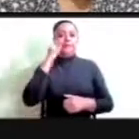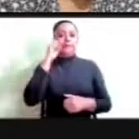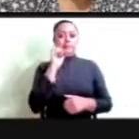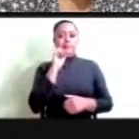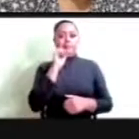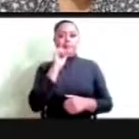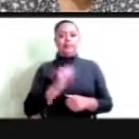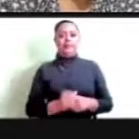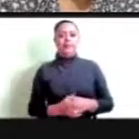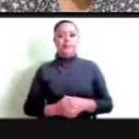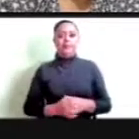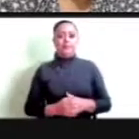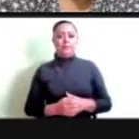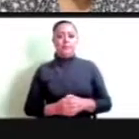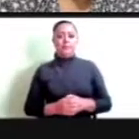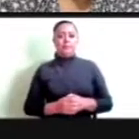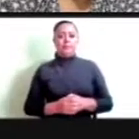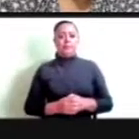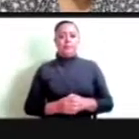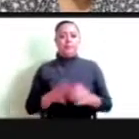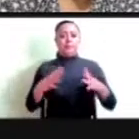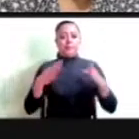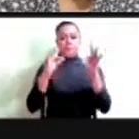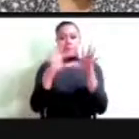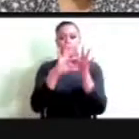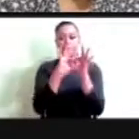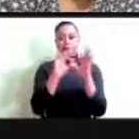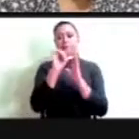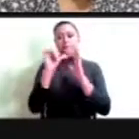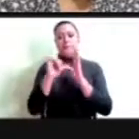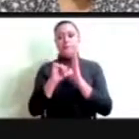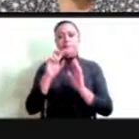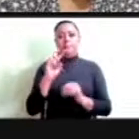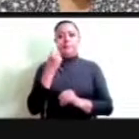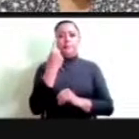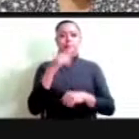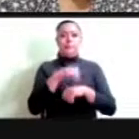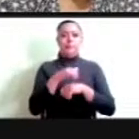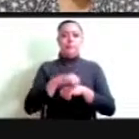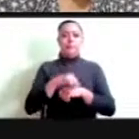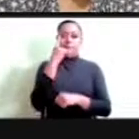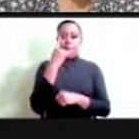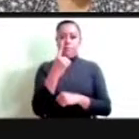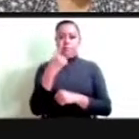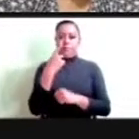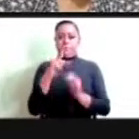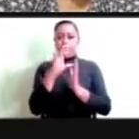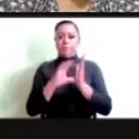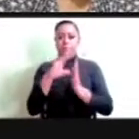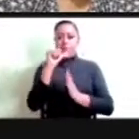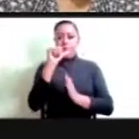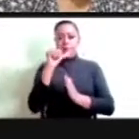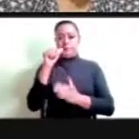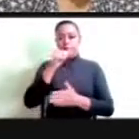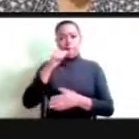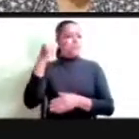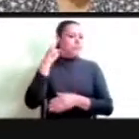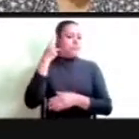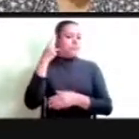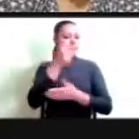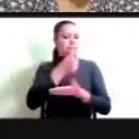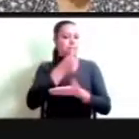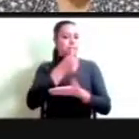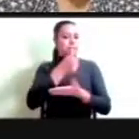Paula Soto. Con fundamento en lo dispuesto por el artículo 31, numeral 1 de la Constitución Política de la Ciudad de México y la